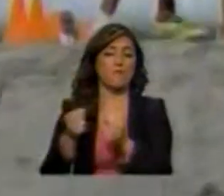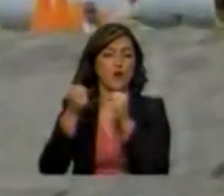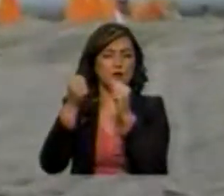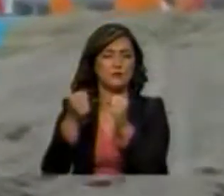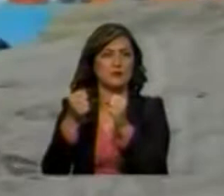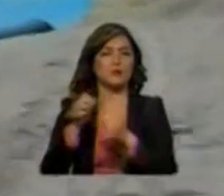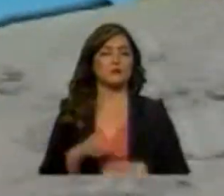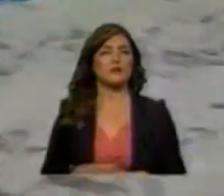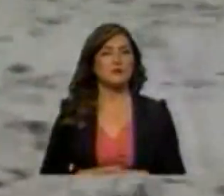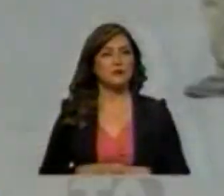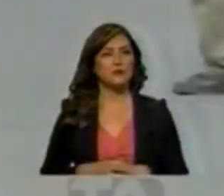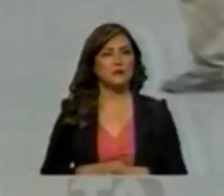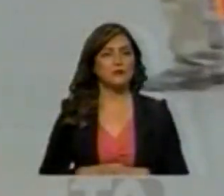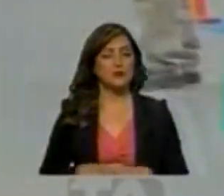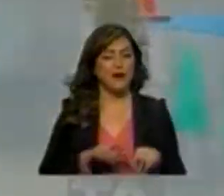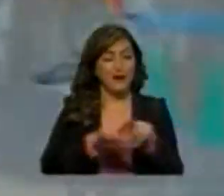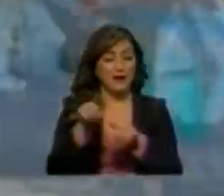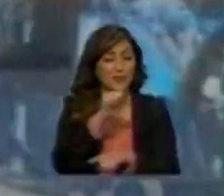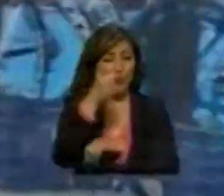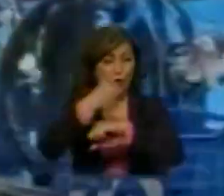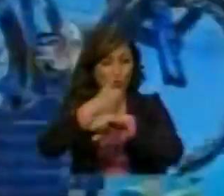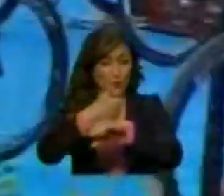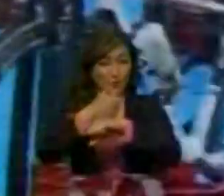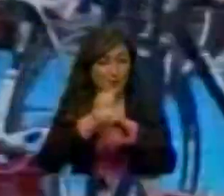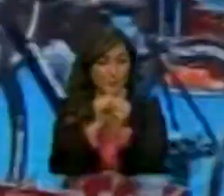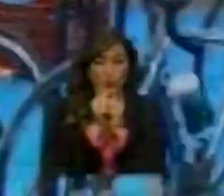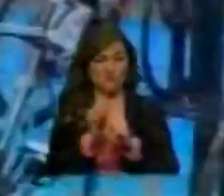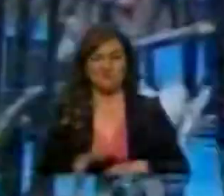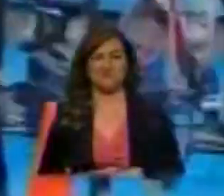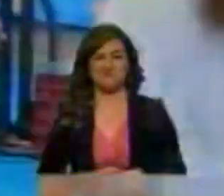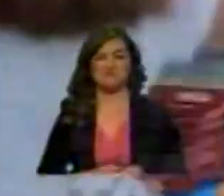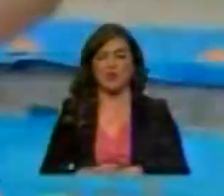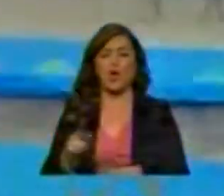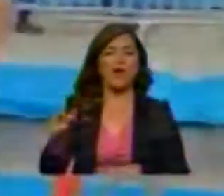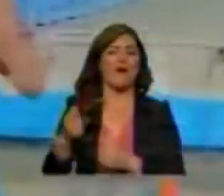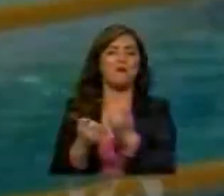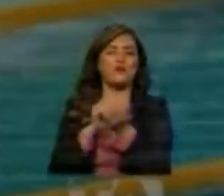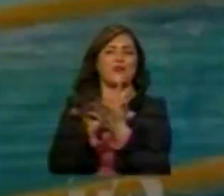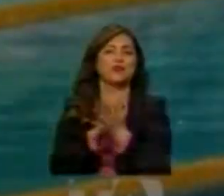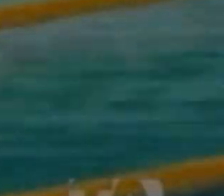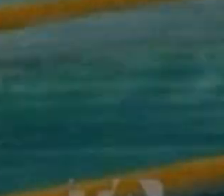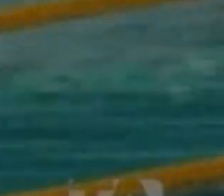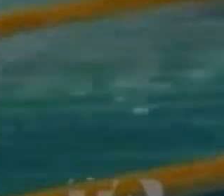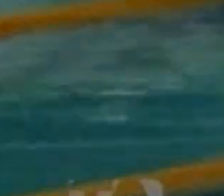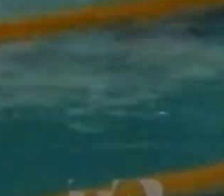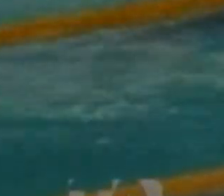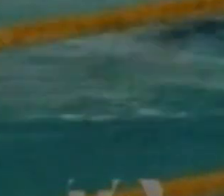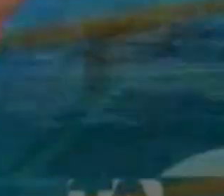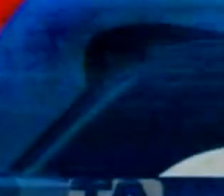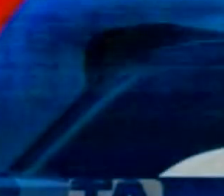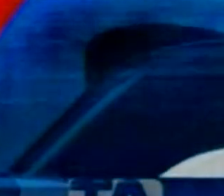las autoridades de nuestro país, sino pese a ellas. Dayana Monroy, 24 horas.